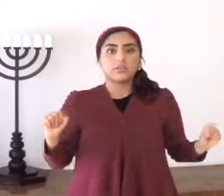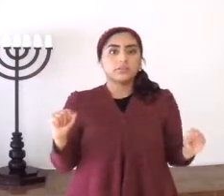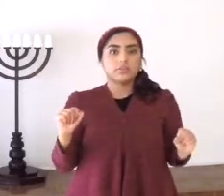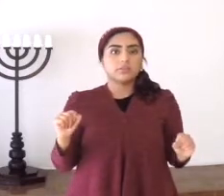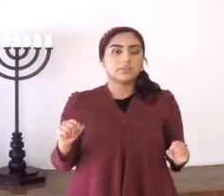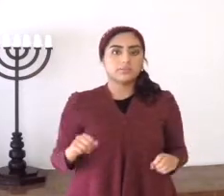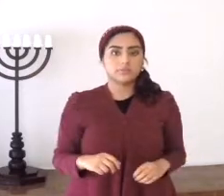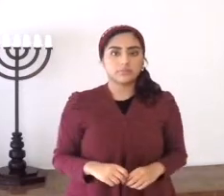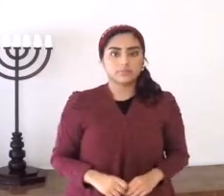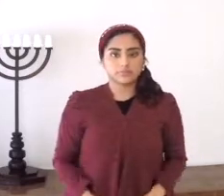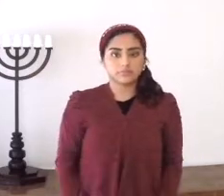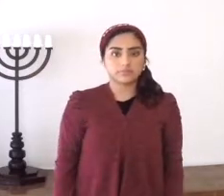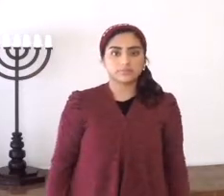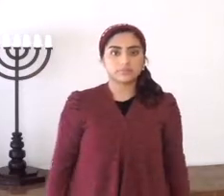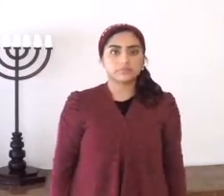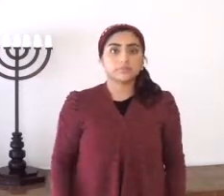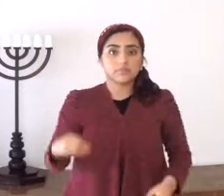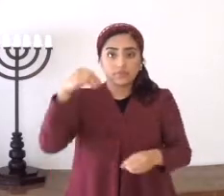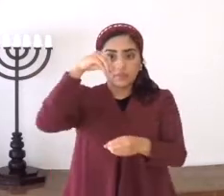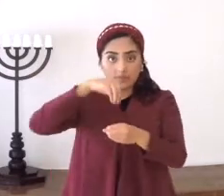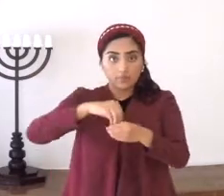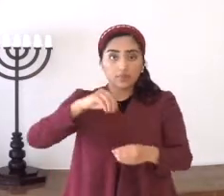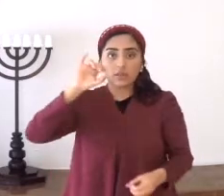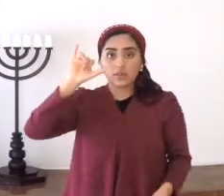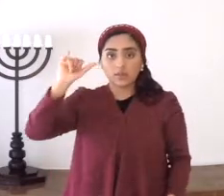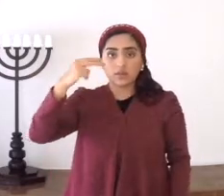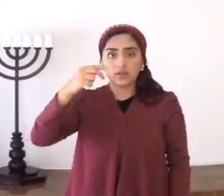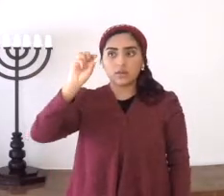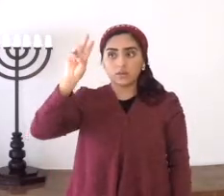en ningún humano hay salvación.